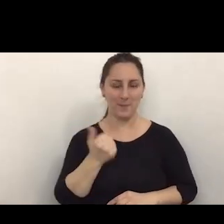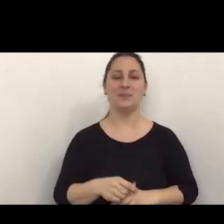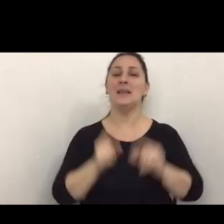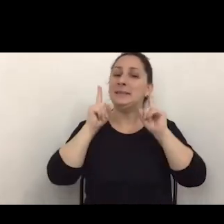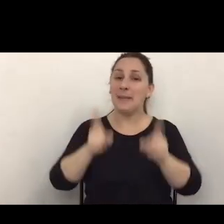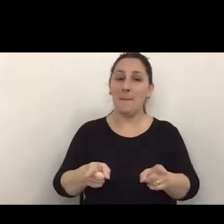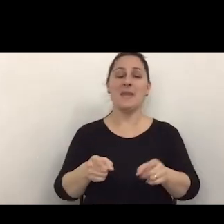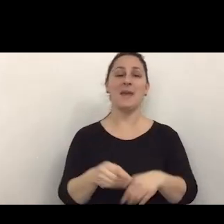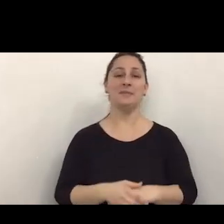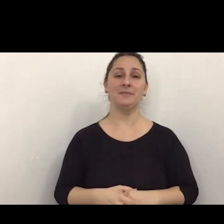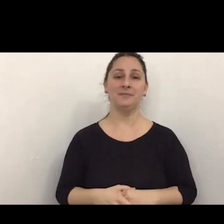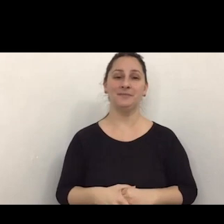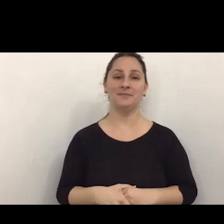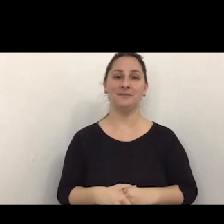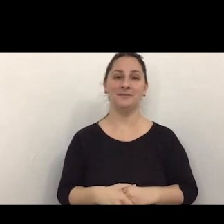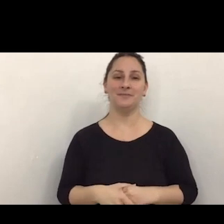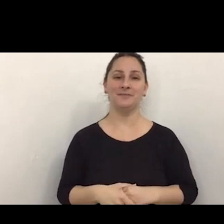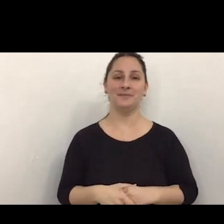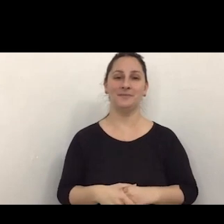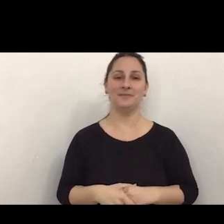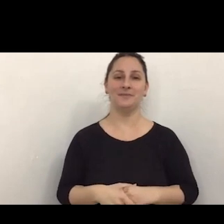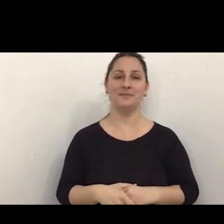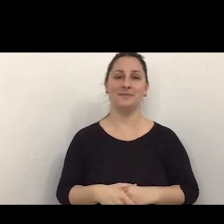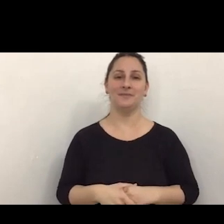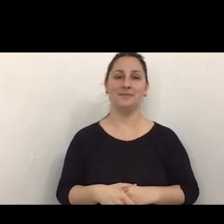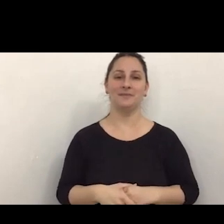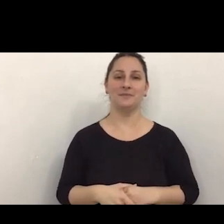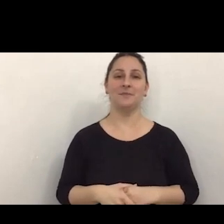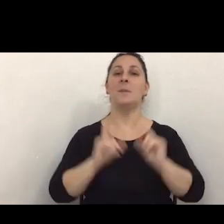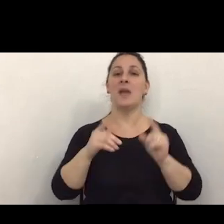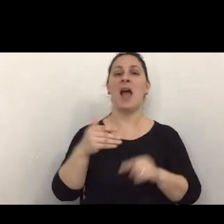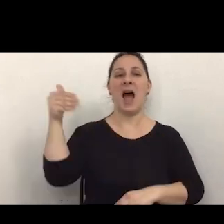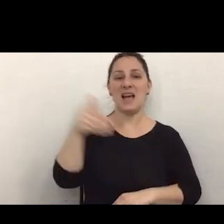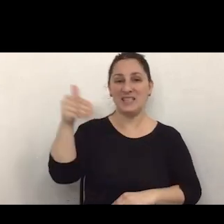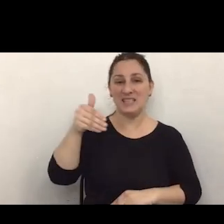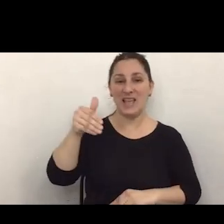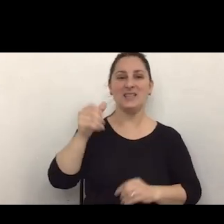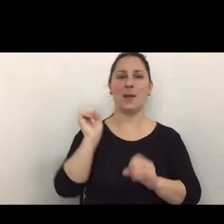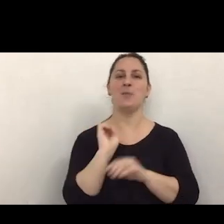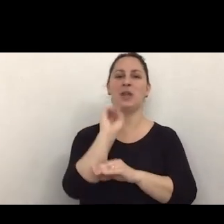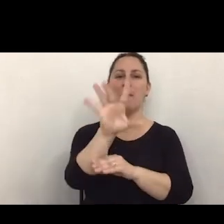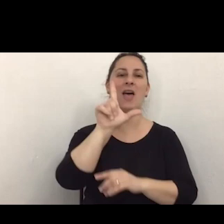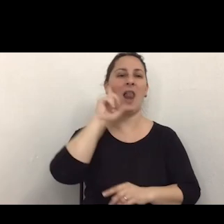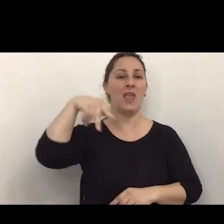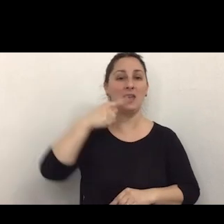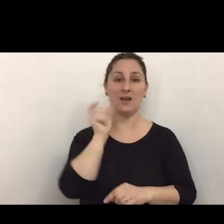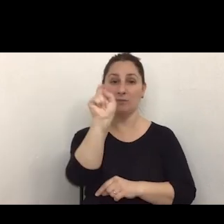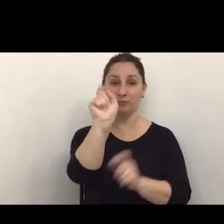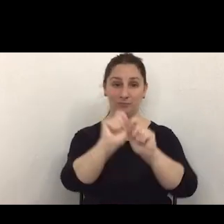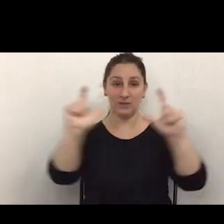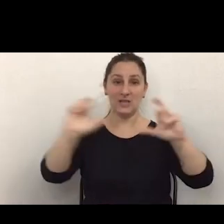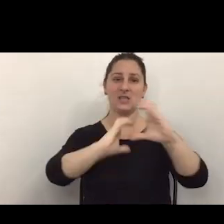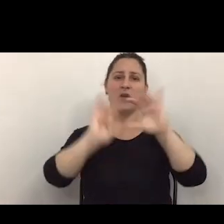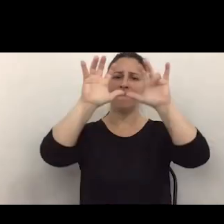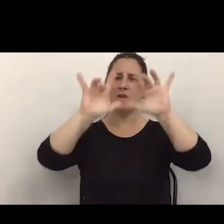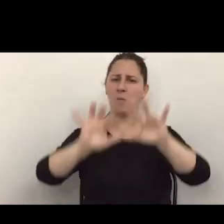siempre, para dar asistencia, pasaremos el link donde ustedes a través del chat pueden completar un formulario